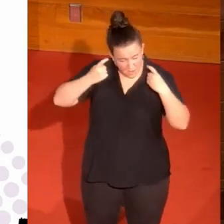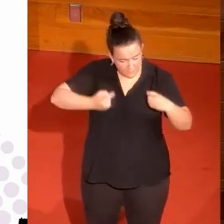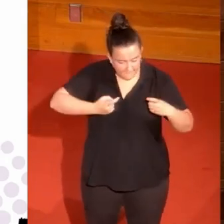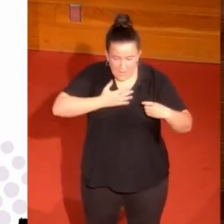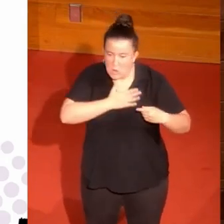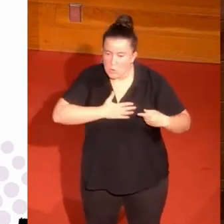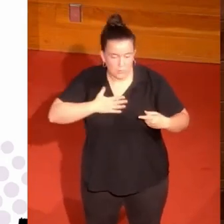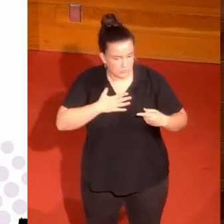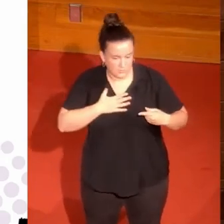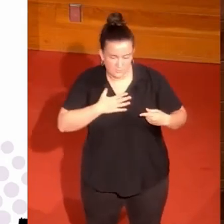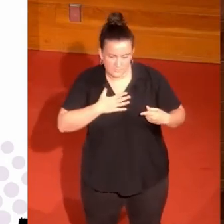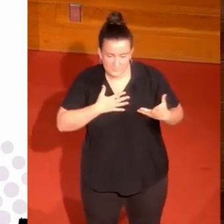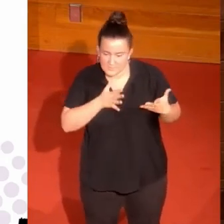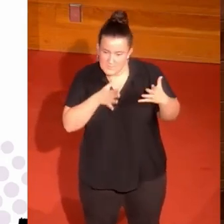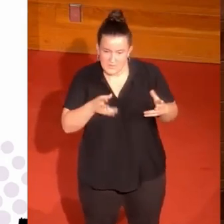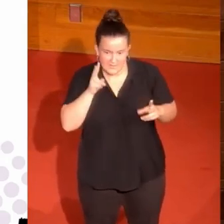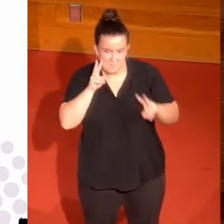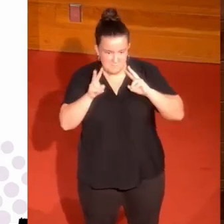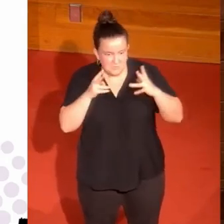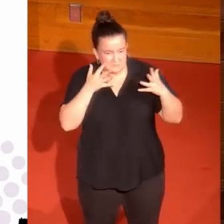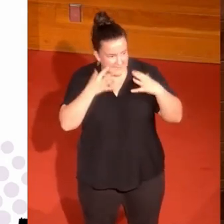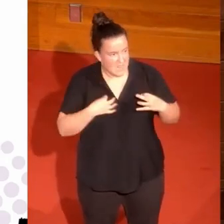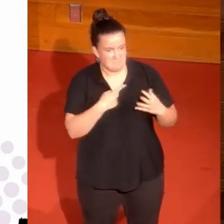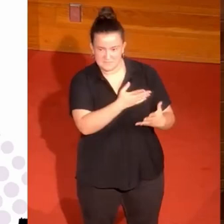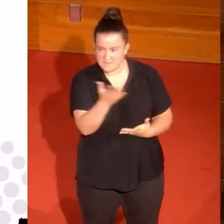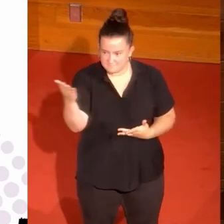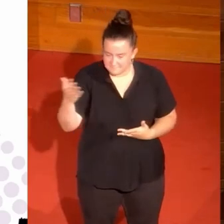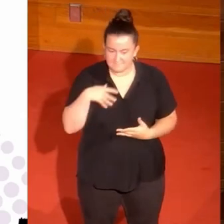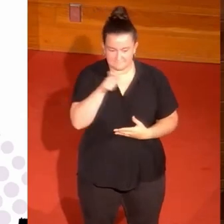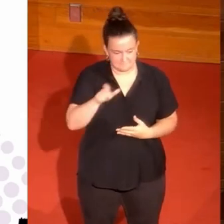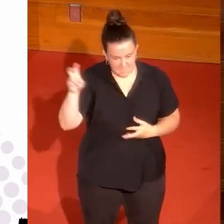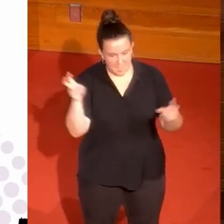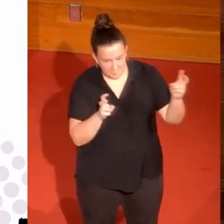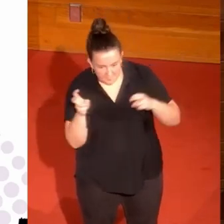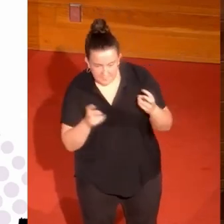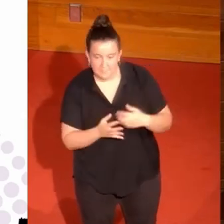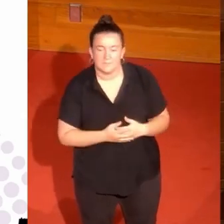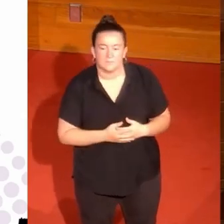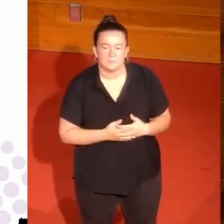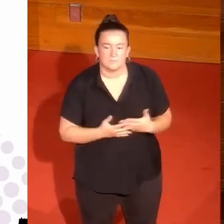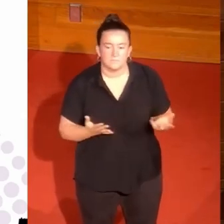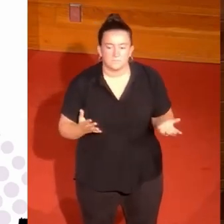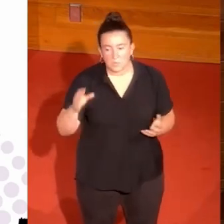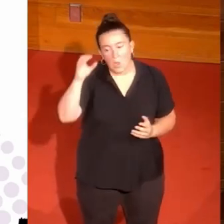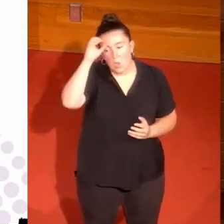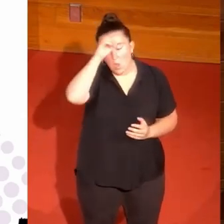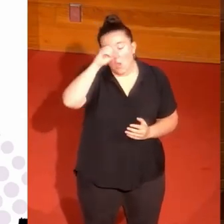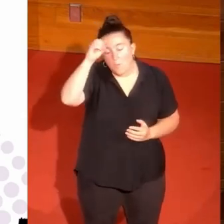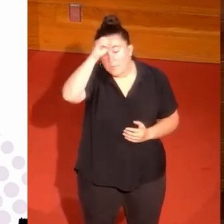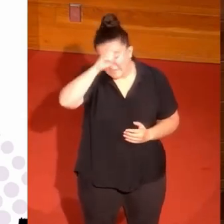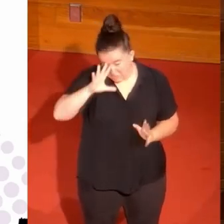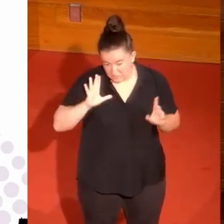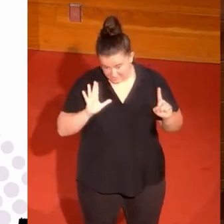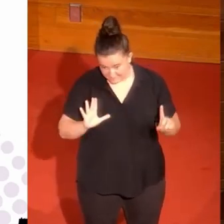pero es un gusto ver que hay esta esta acogida es una opinión compartida